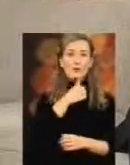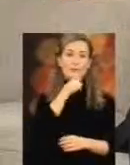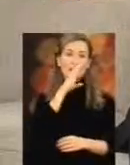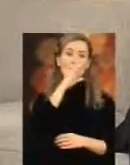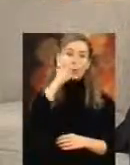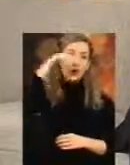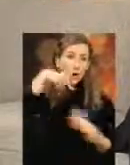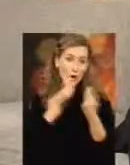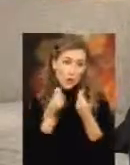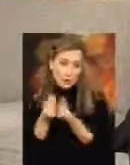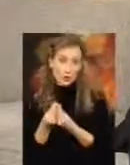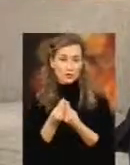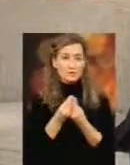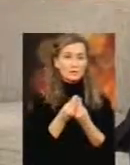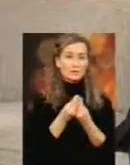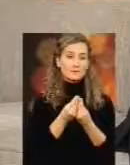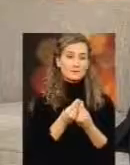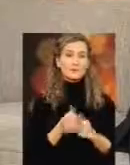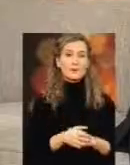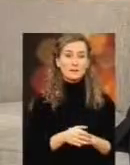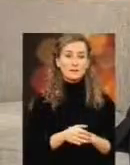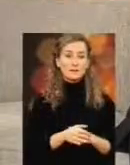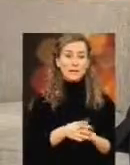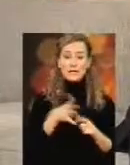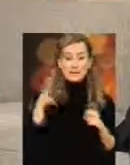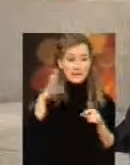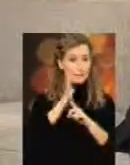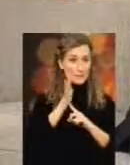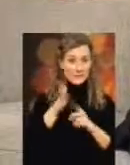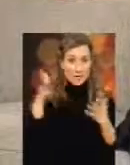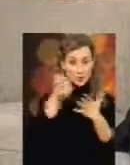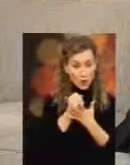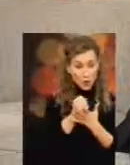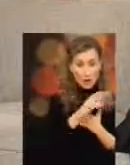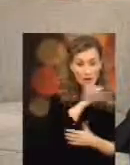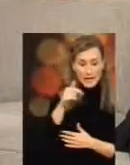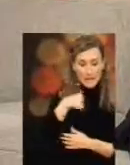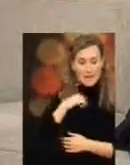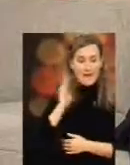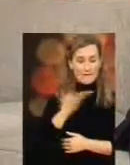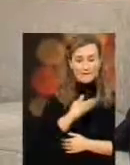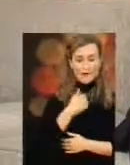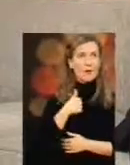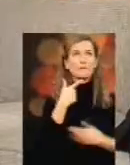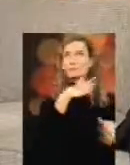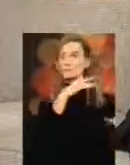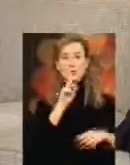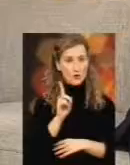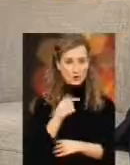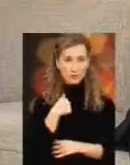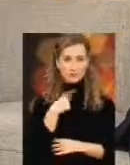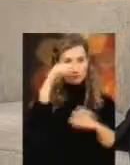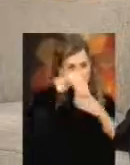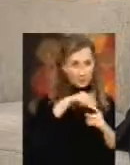significa padecer con, sentir con. Y todo lo que ocurre en Castilla-La Mancha a mí me afecta, nada me es